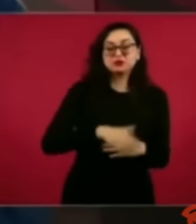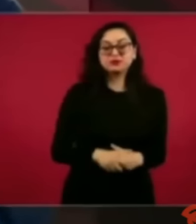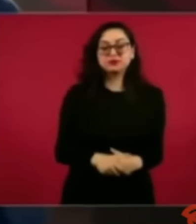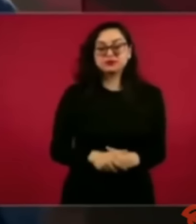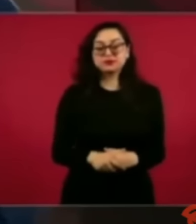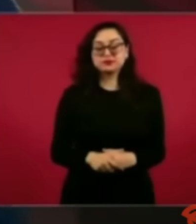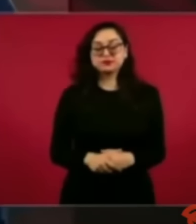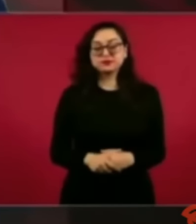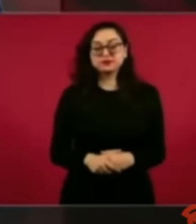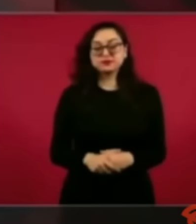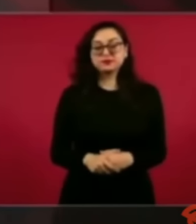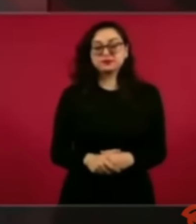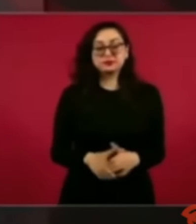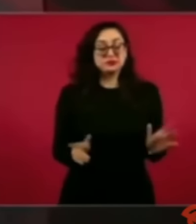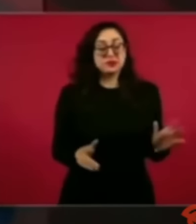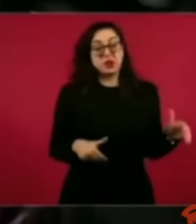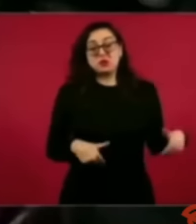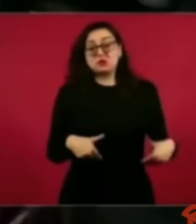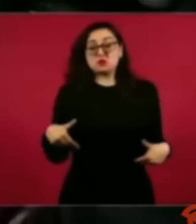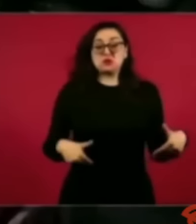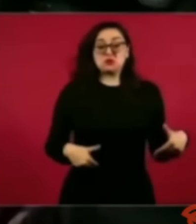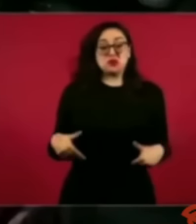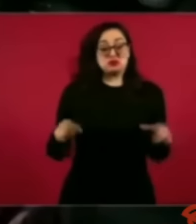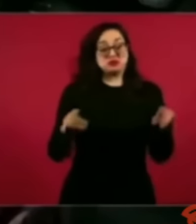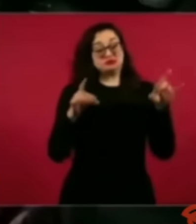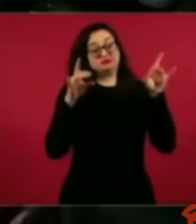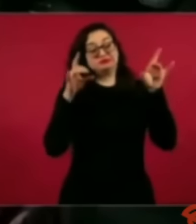por la molestia, pero